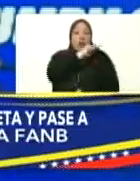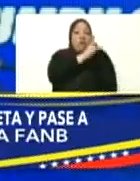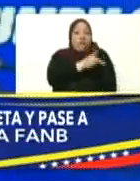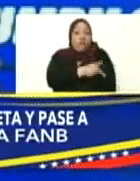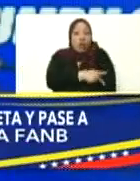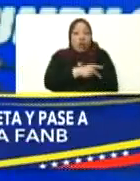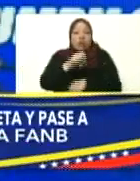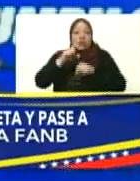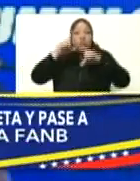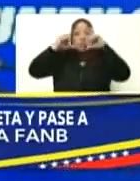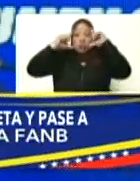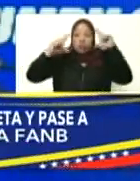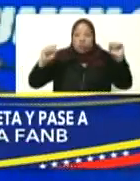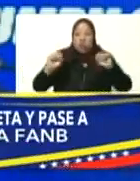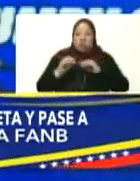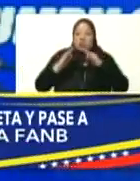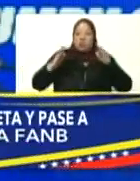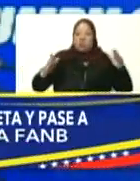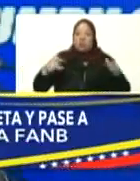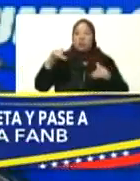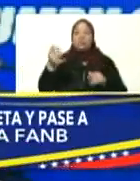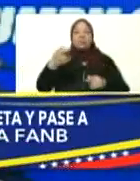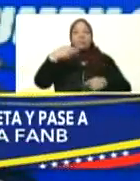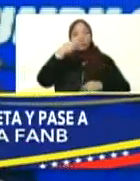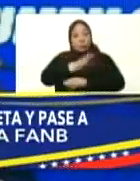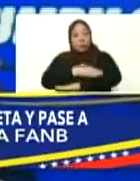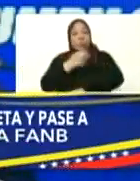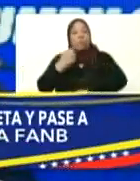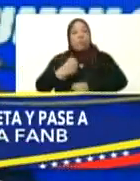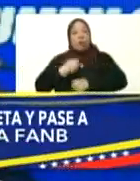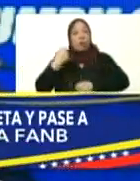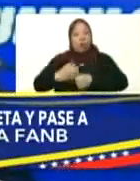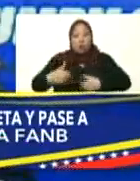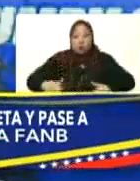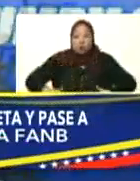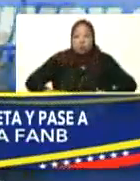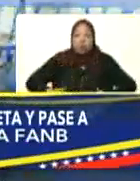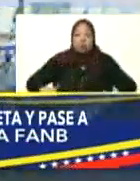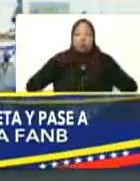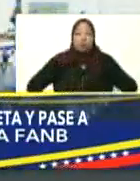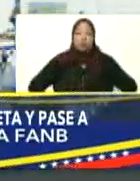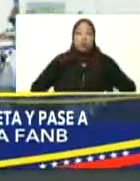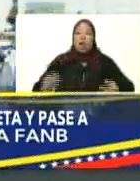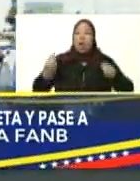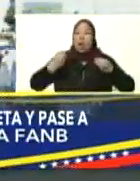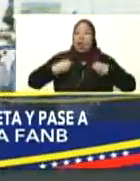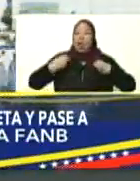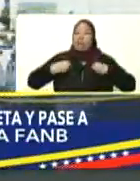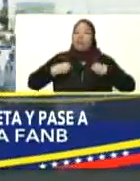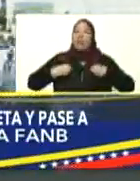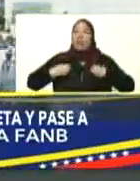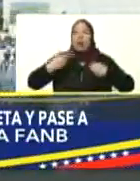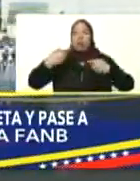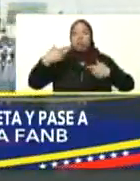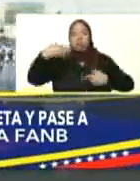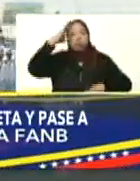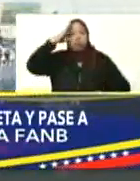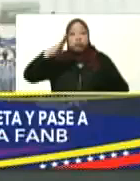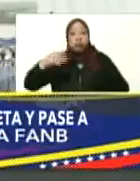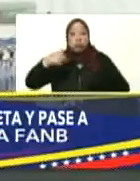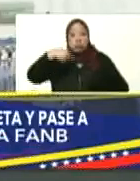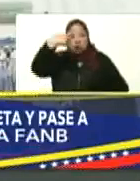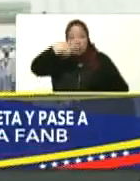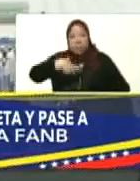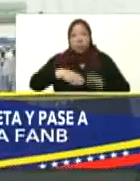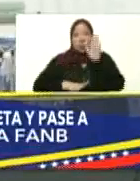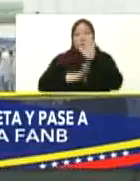al fragor de las elevadas y comprometedoras exigencias que demanda la vida castrense para el desarrollo y